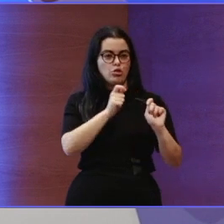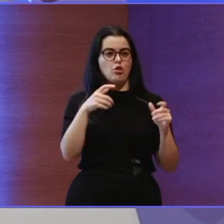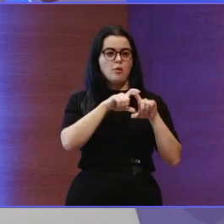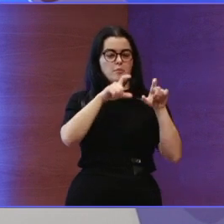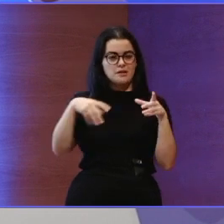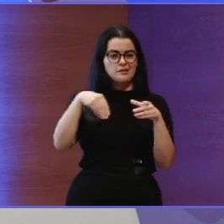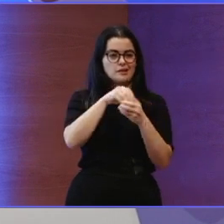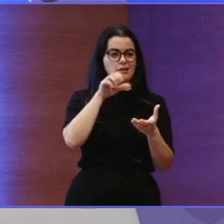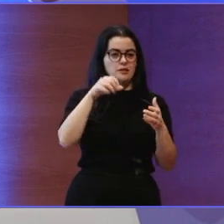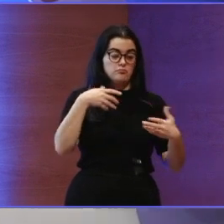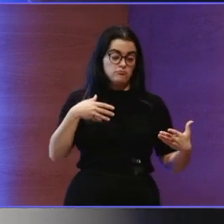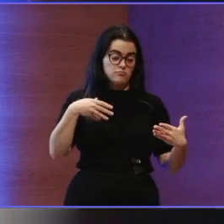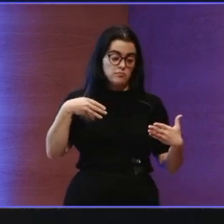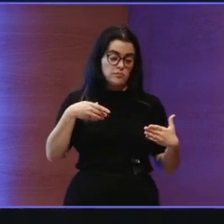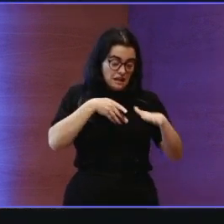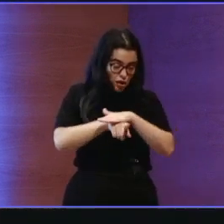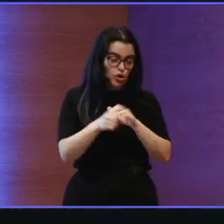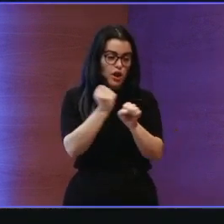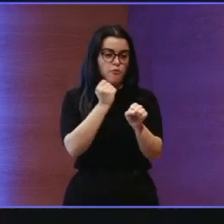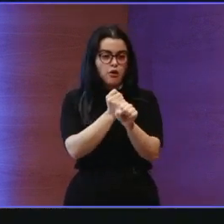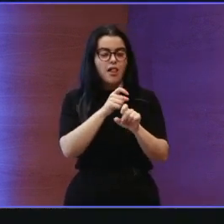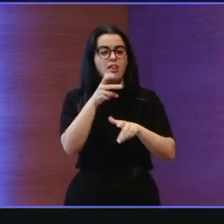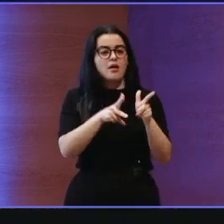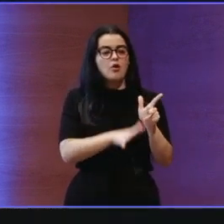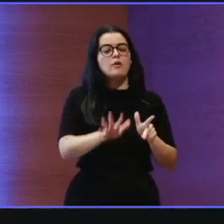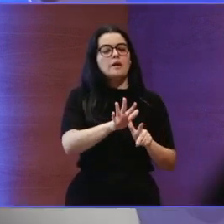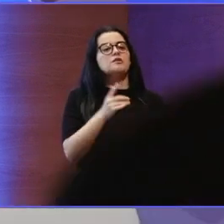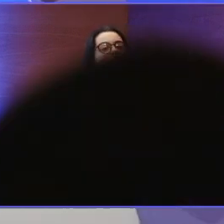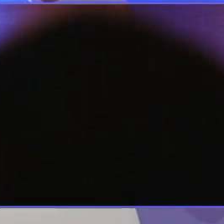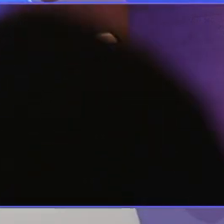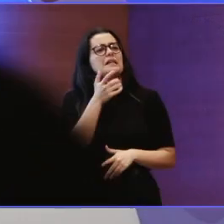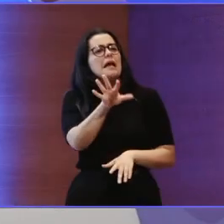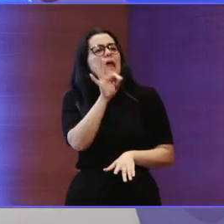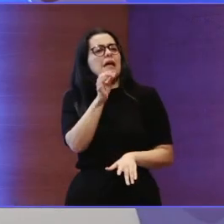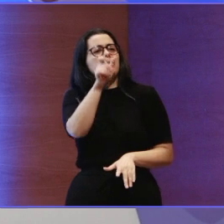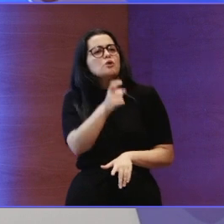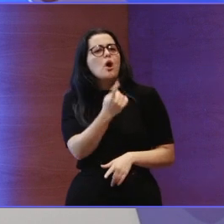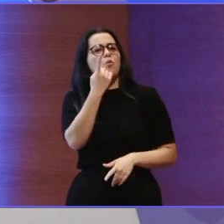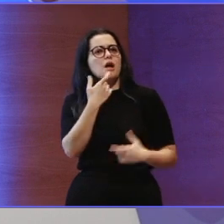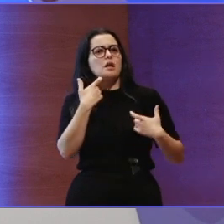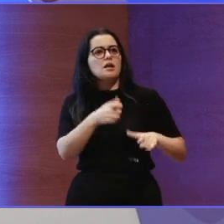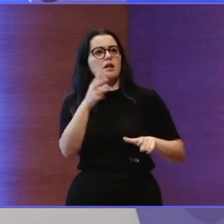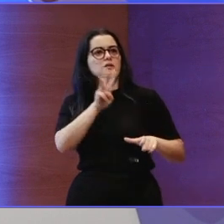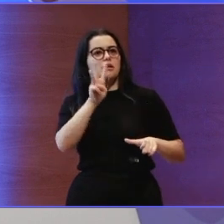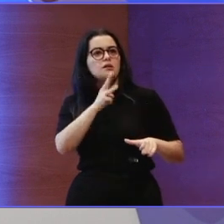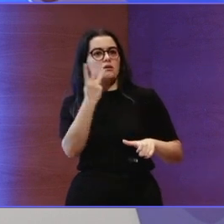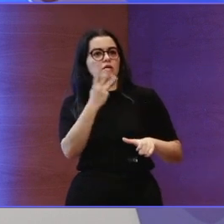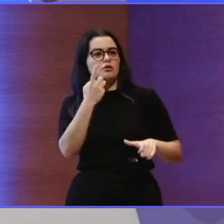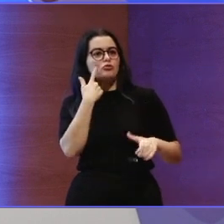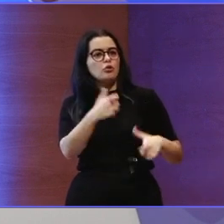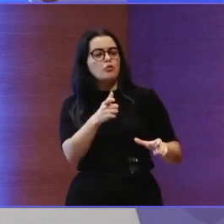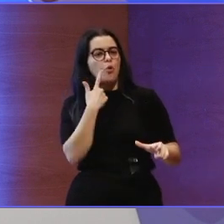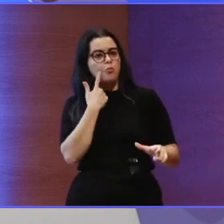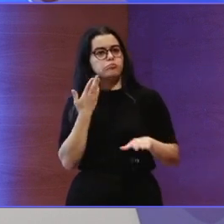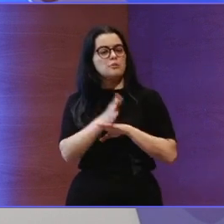reas euskadi si había que buscar a alguien que representara al tercer sector para moderar esta mesa es perfecto le